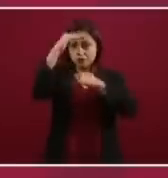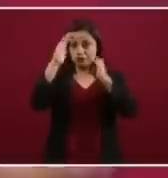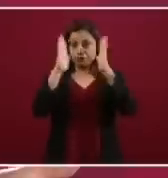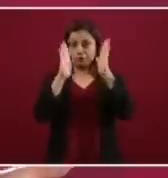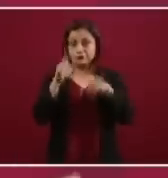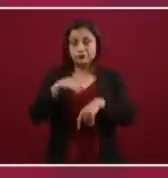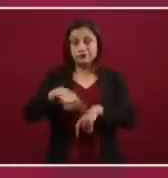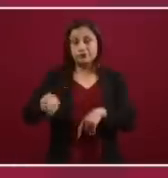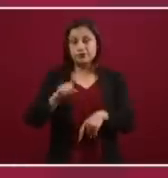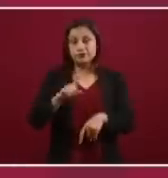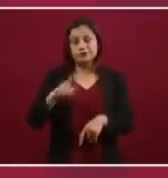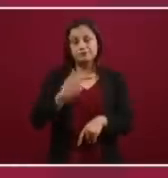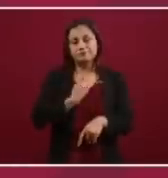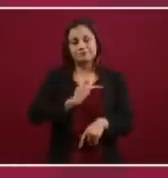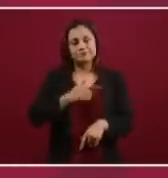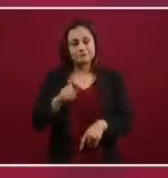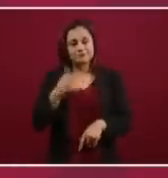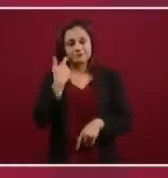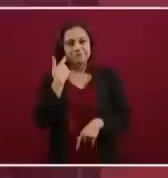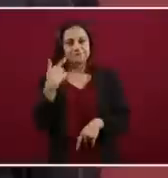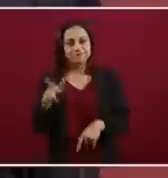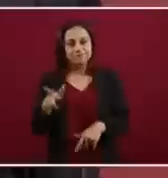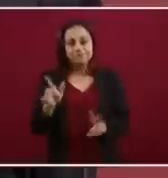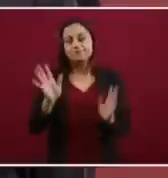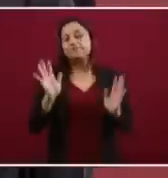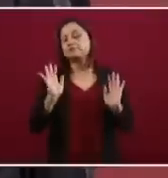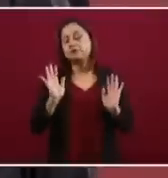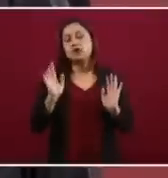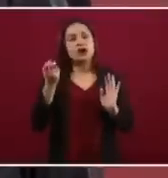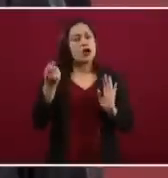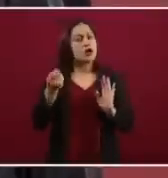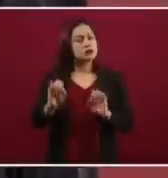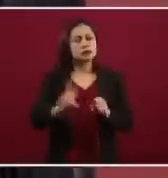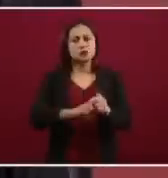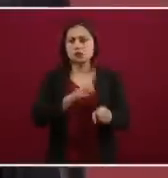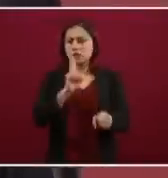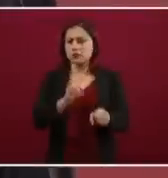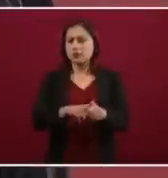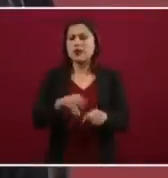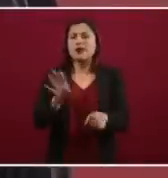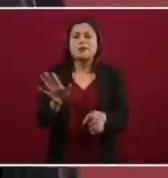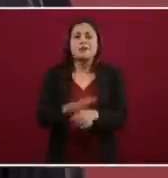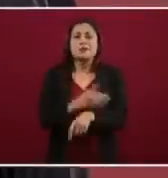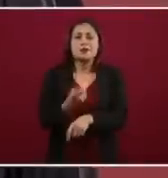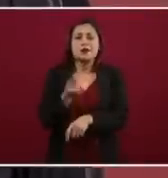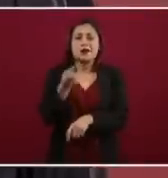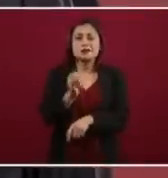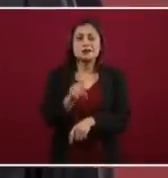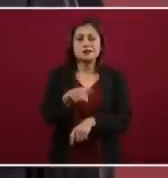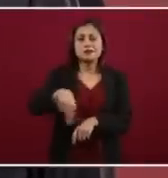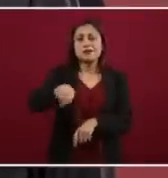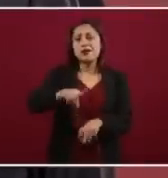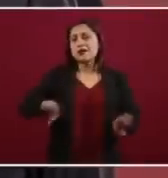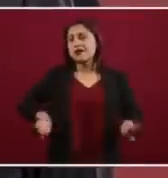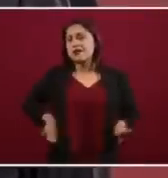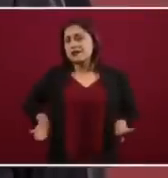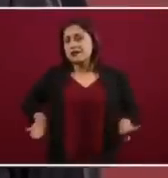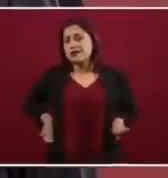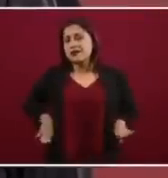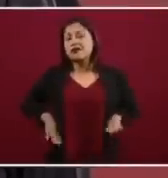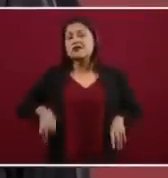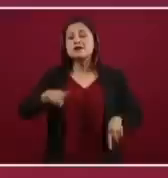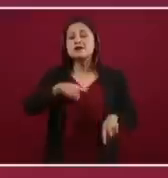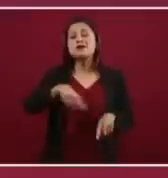que esto suceda. Ellos quisieran tener ahí a gente